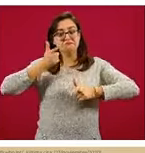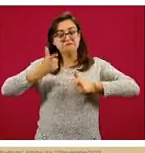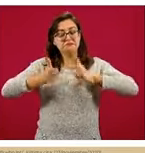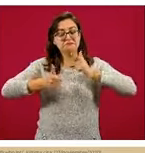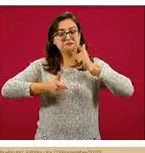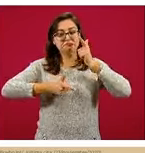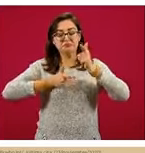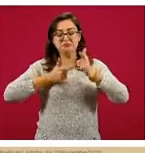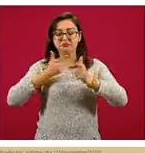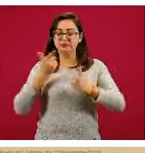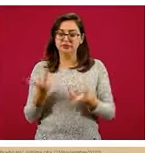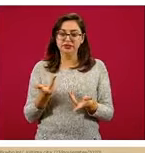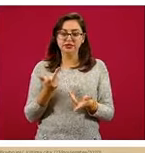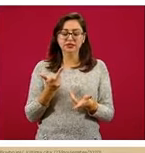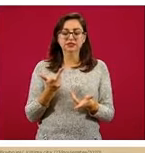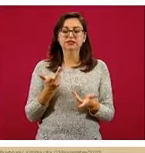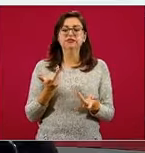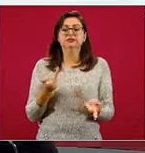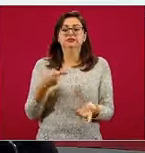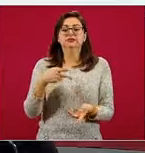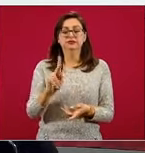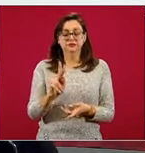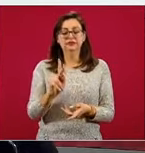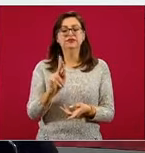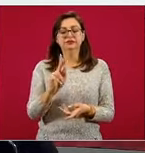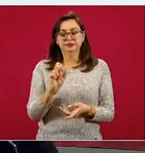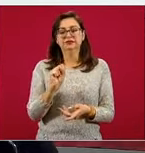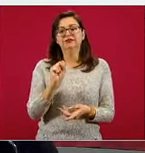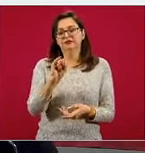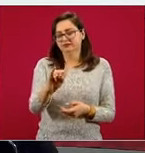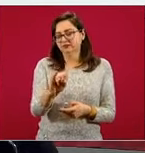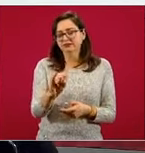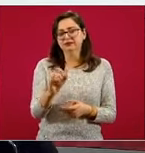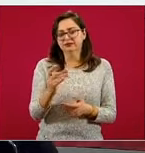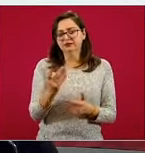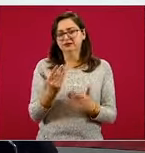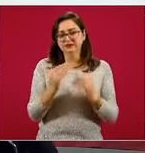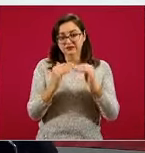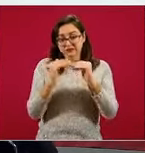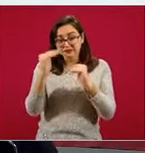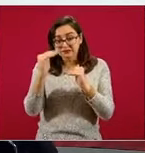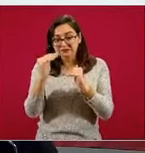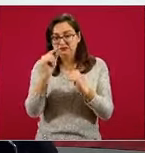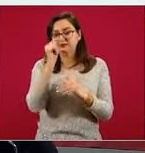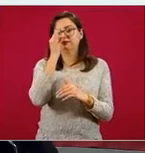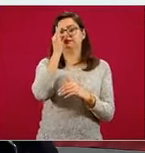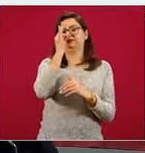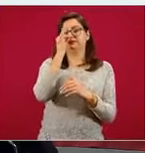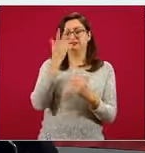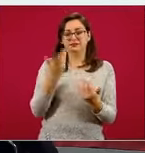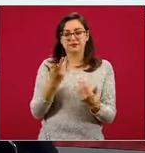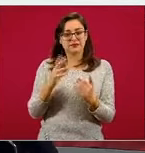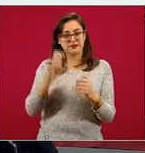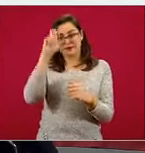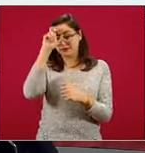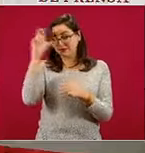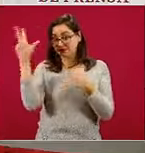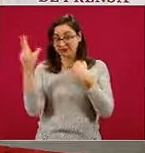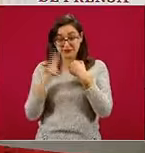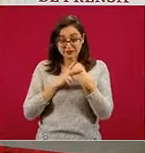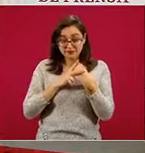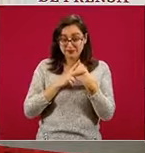en el Mediterráneo oriental, pero definitivamente muy por debajo de lo que estamos observando en Europa, en donde el